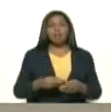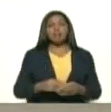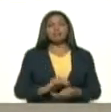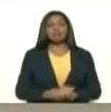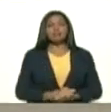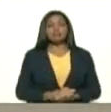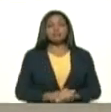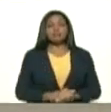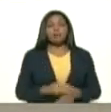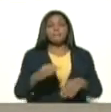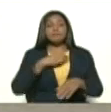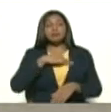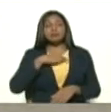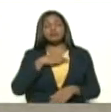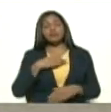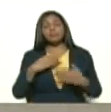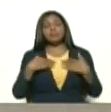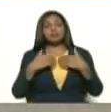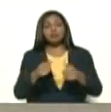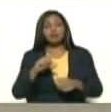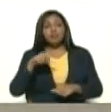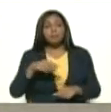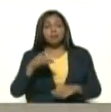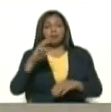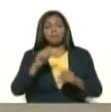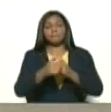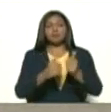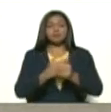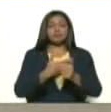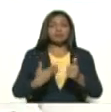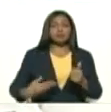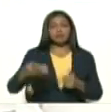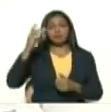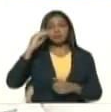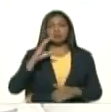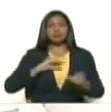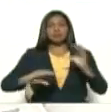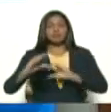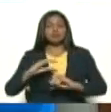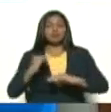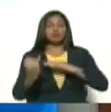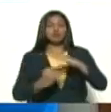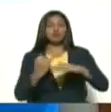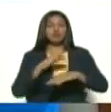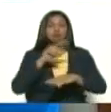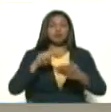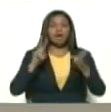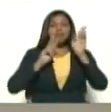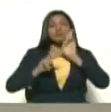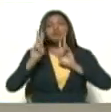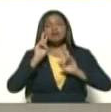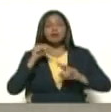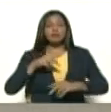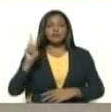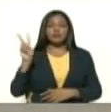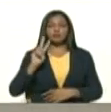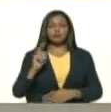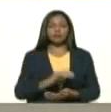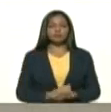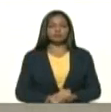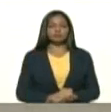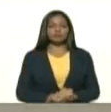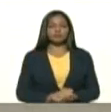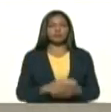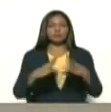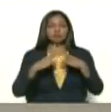Rodríguez. Tenemos aquí a nuestro científico, el Instituto Nacional de Higiene. A todos